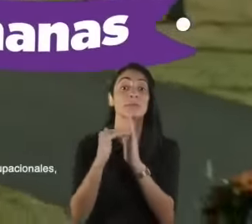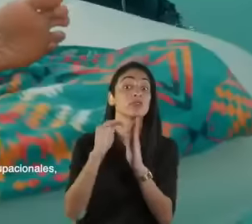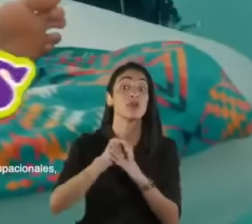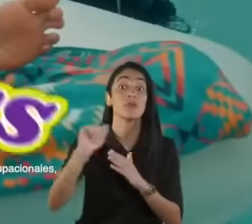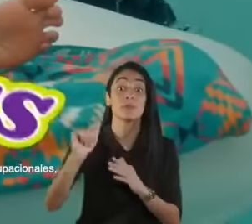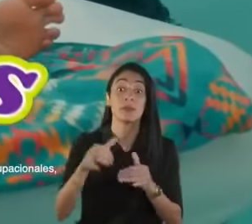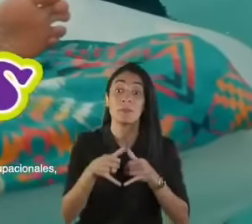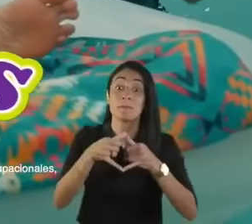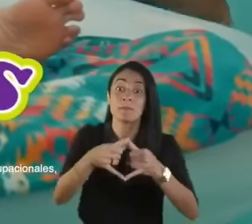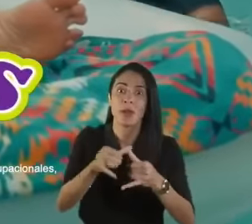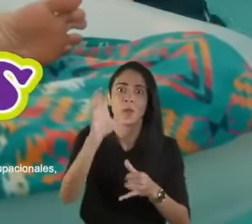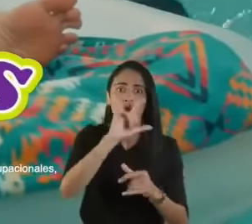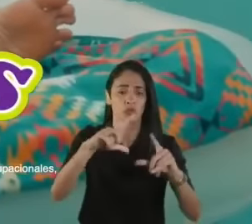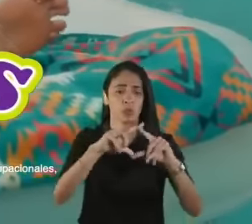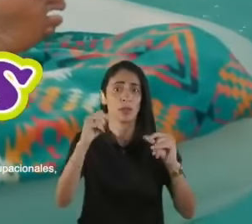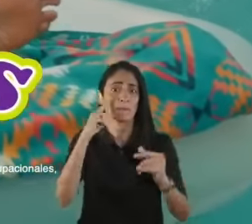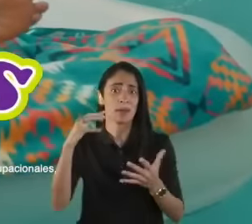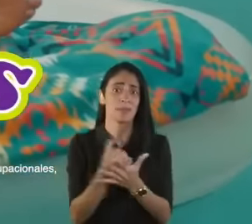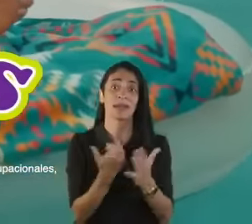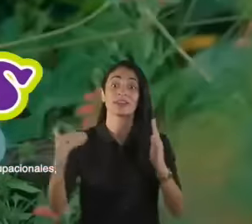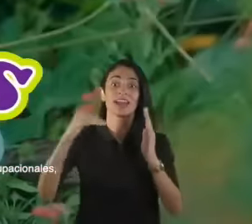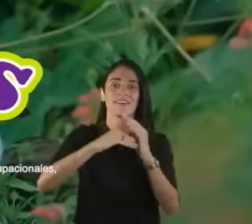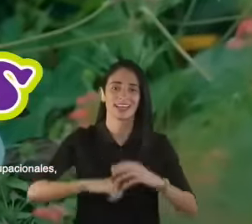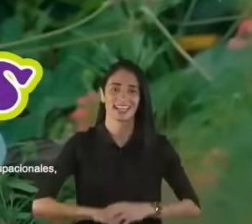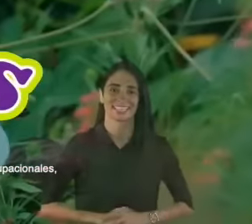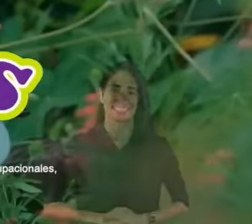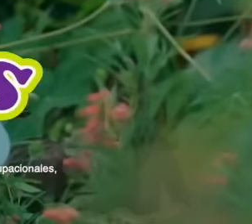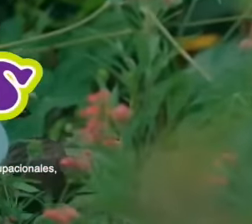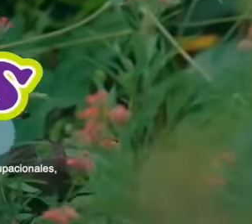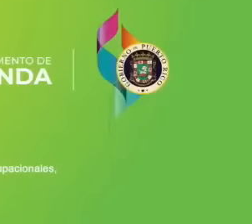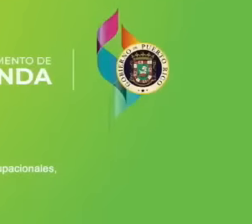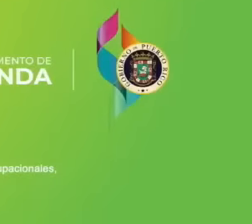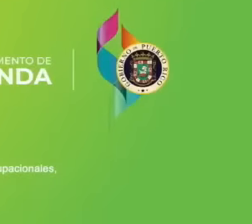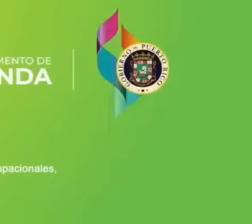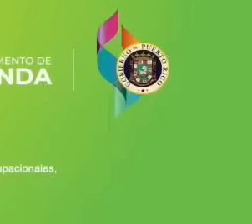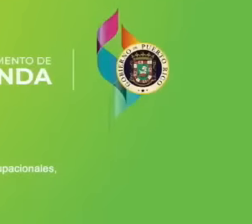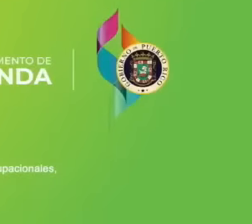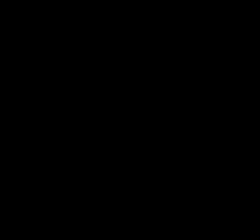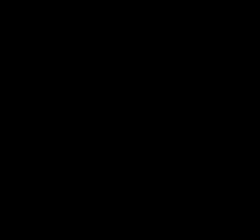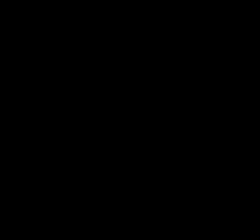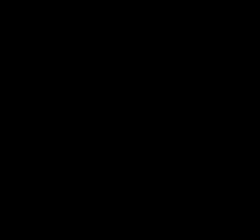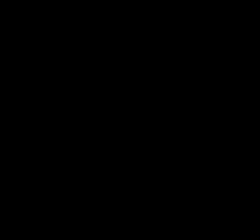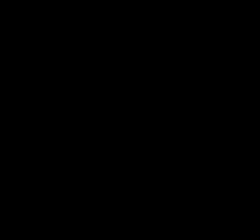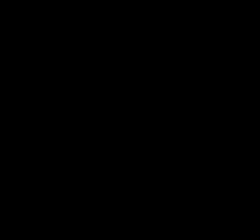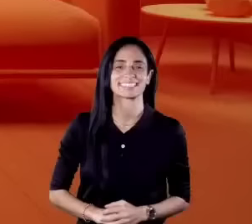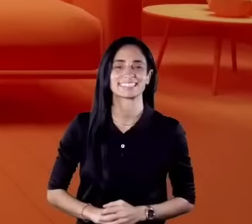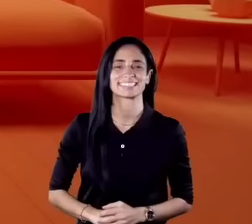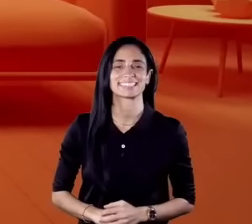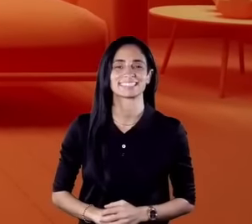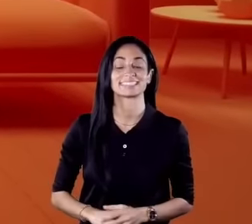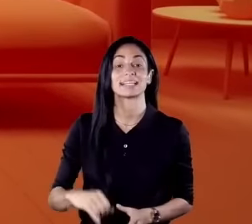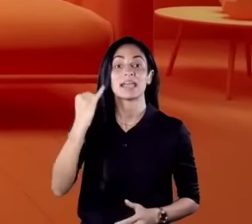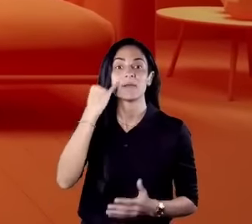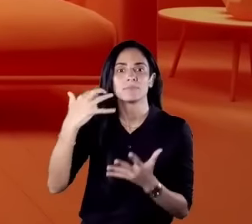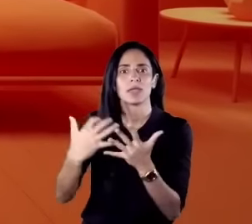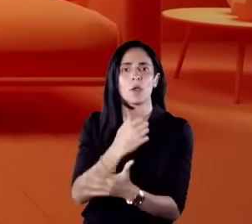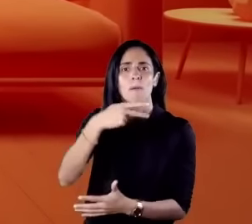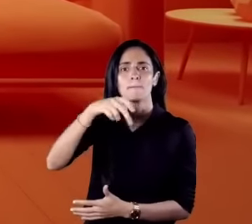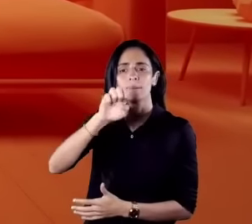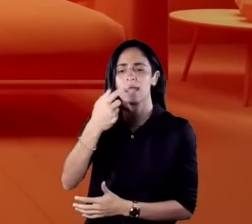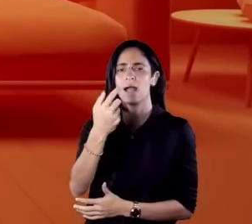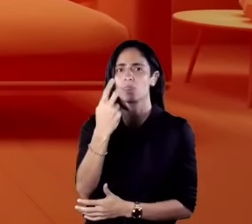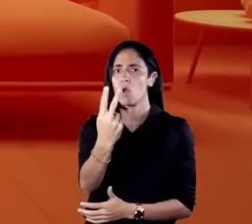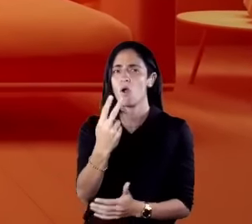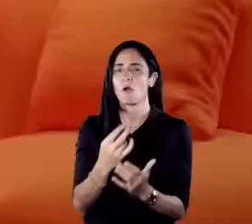repartiendo más de 3.3 millones en premios. ¡Busca tu billete pa' que te pegues otra vez! Si yo me pego en el Pega 2,